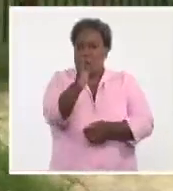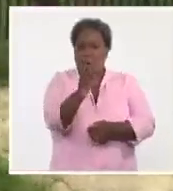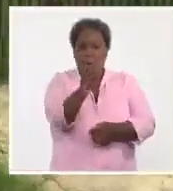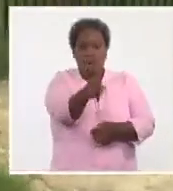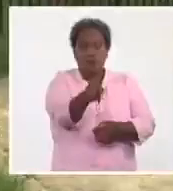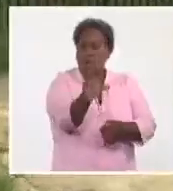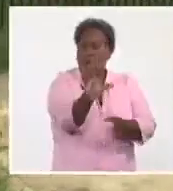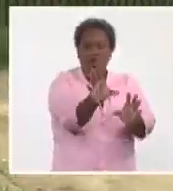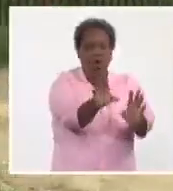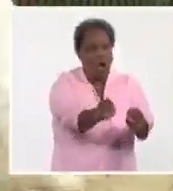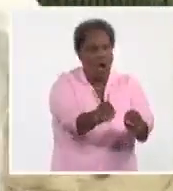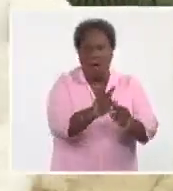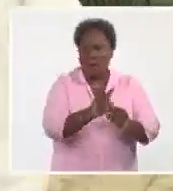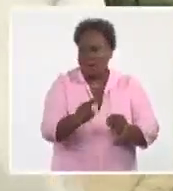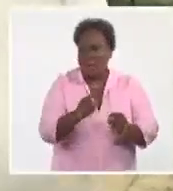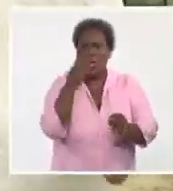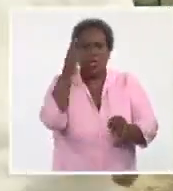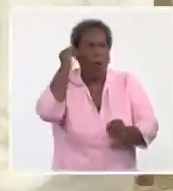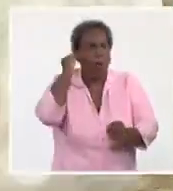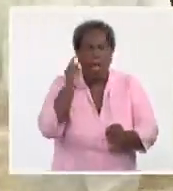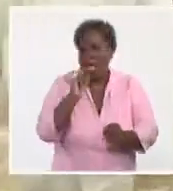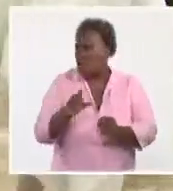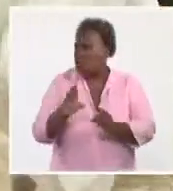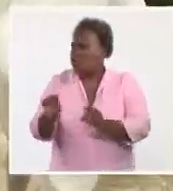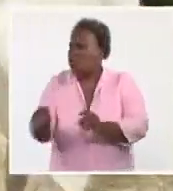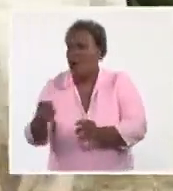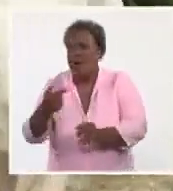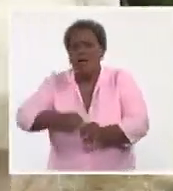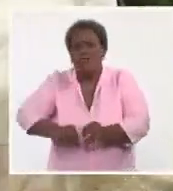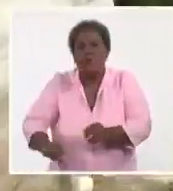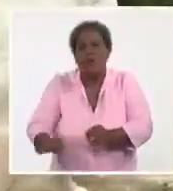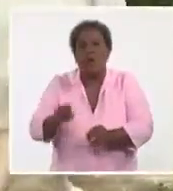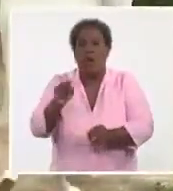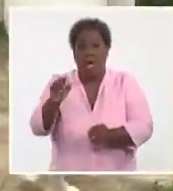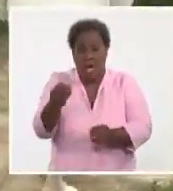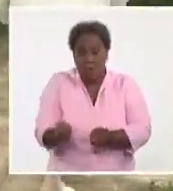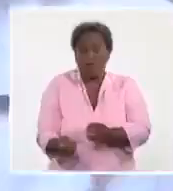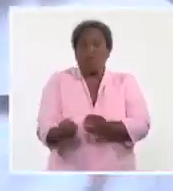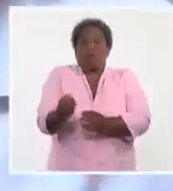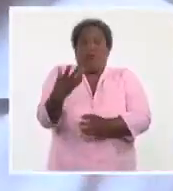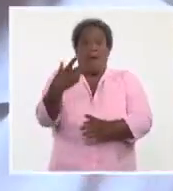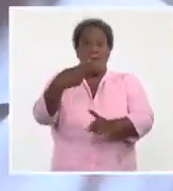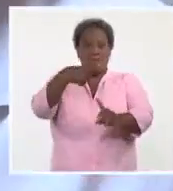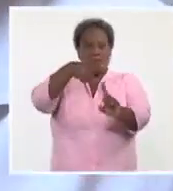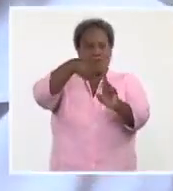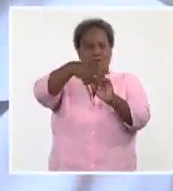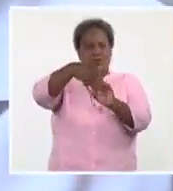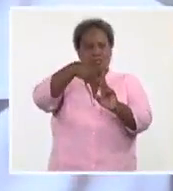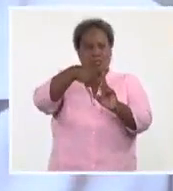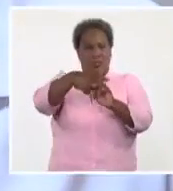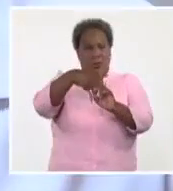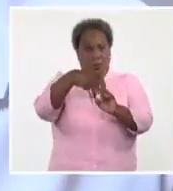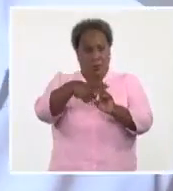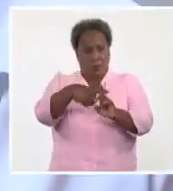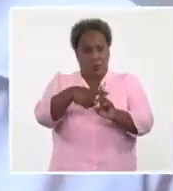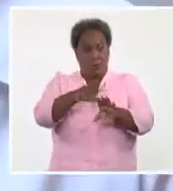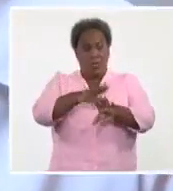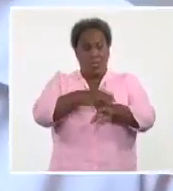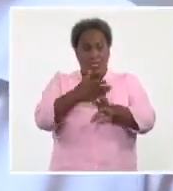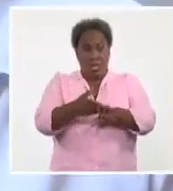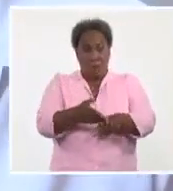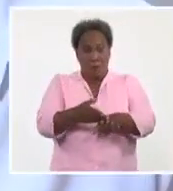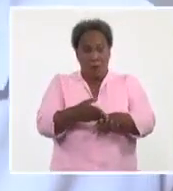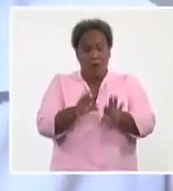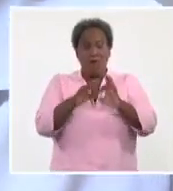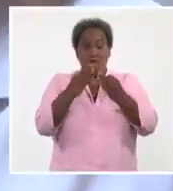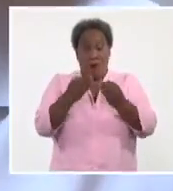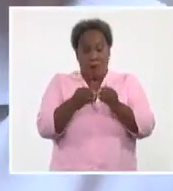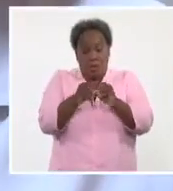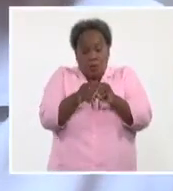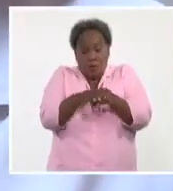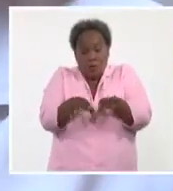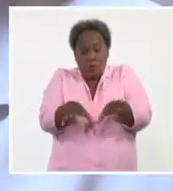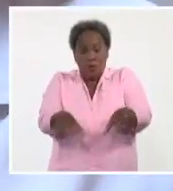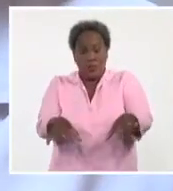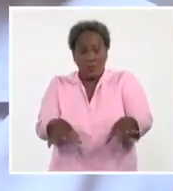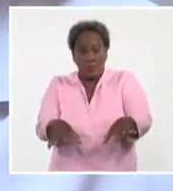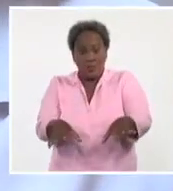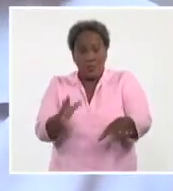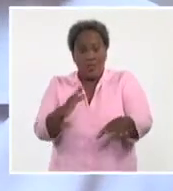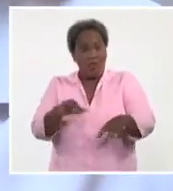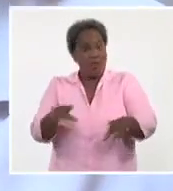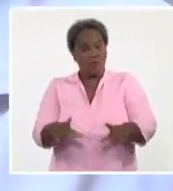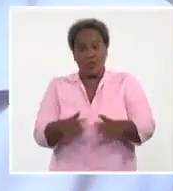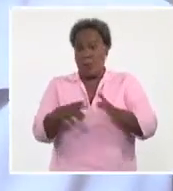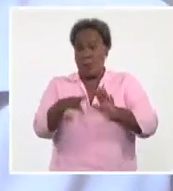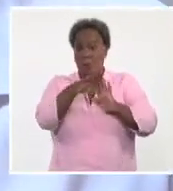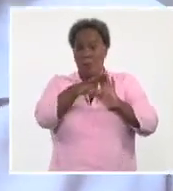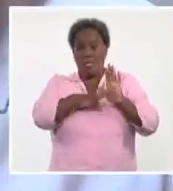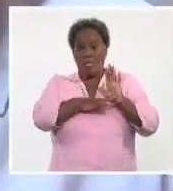que sale un caso positivo y posteriormente el resto de la familia, si no se cumplen todas